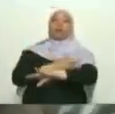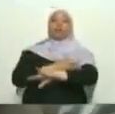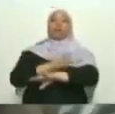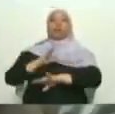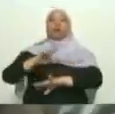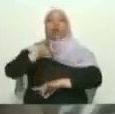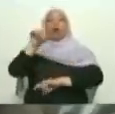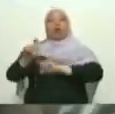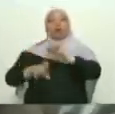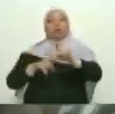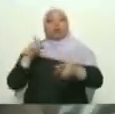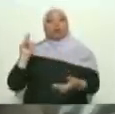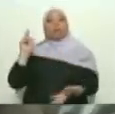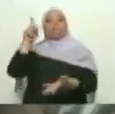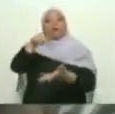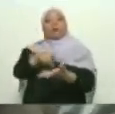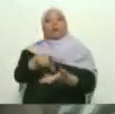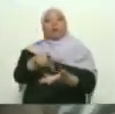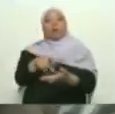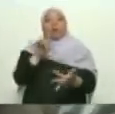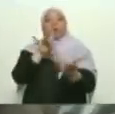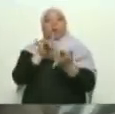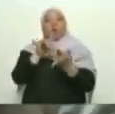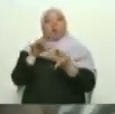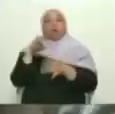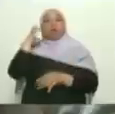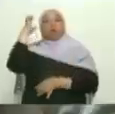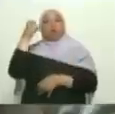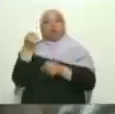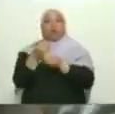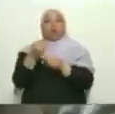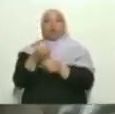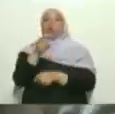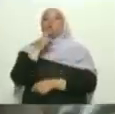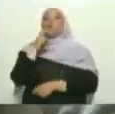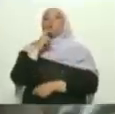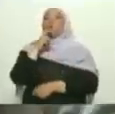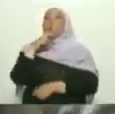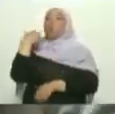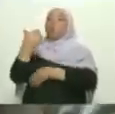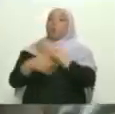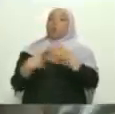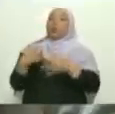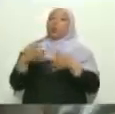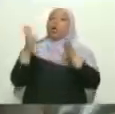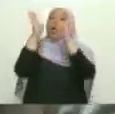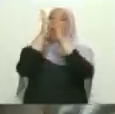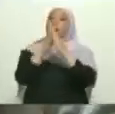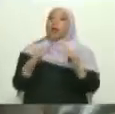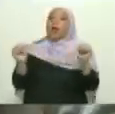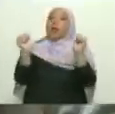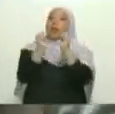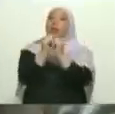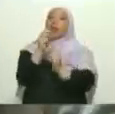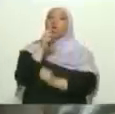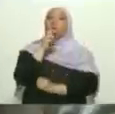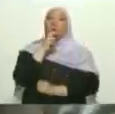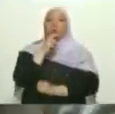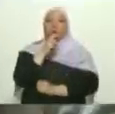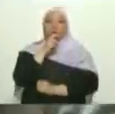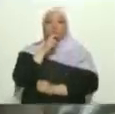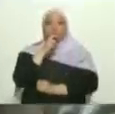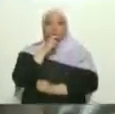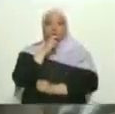su participación directa en el robo del oro de la República depositada en Inglaterra y otra por